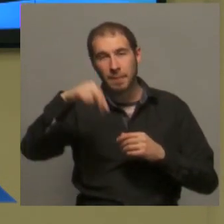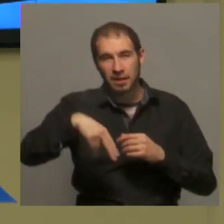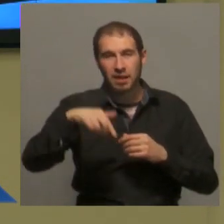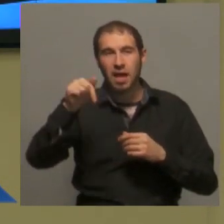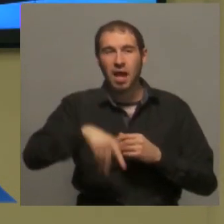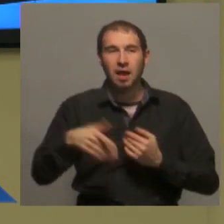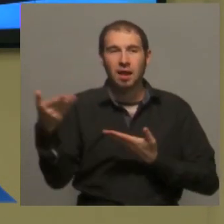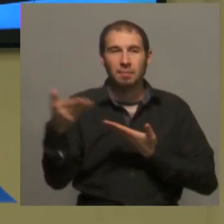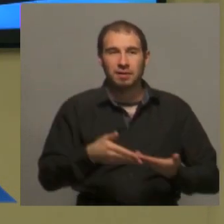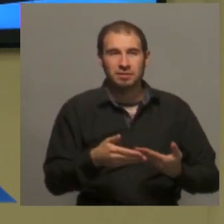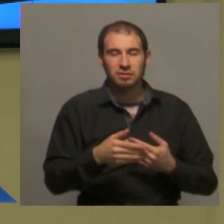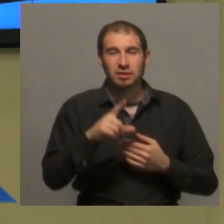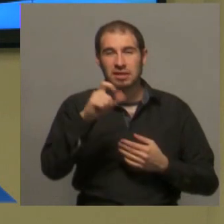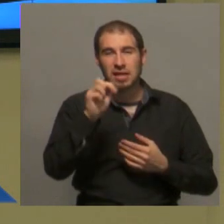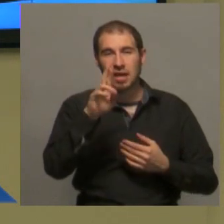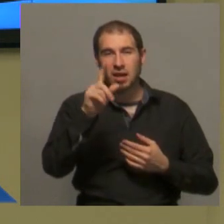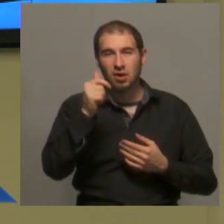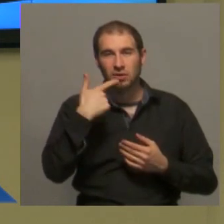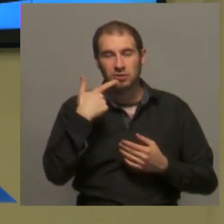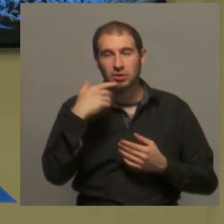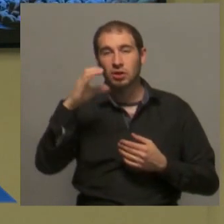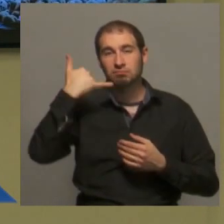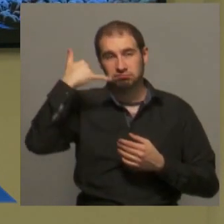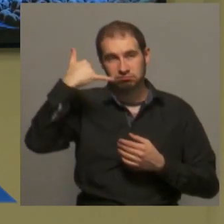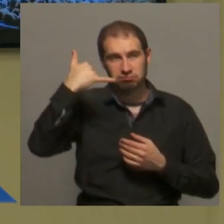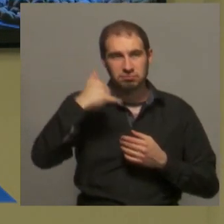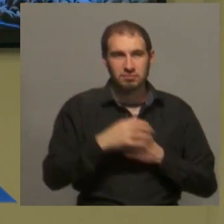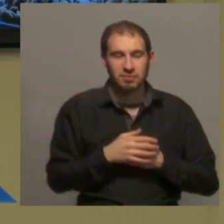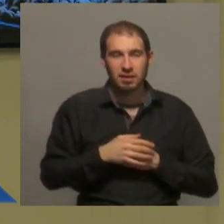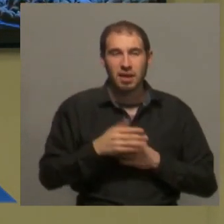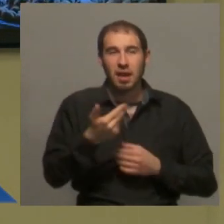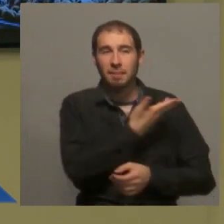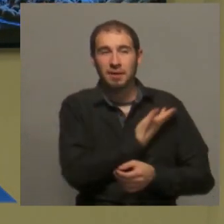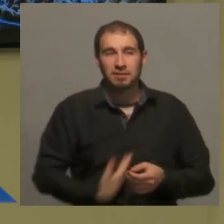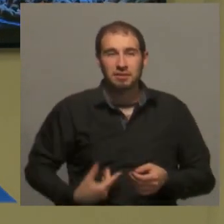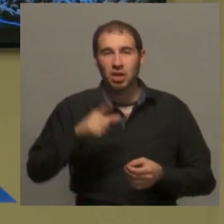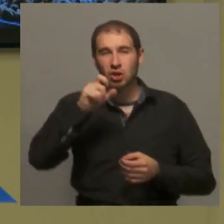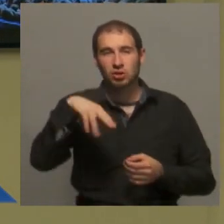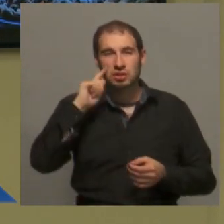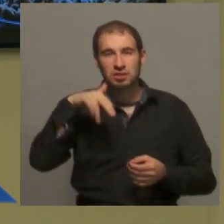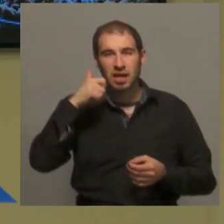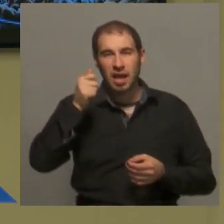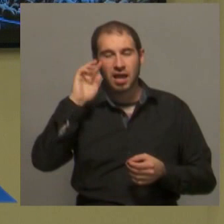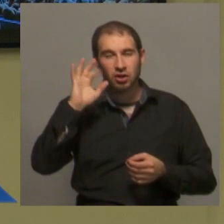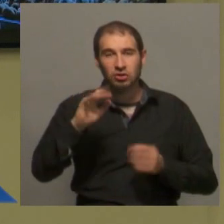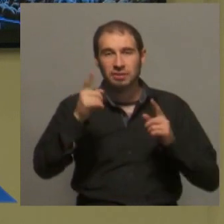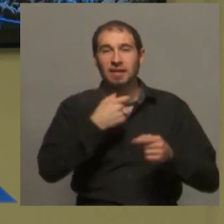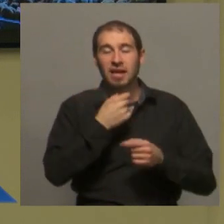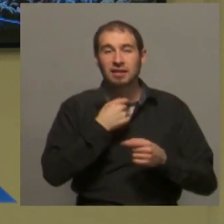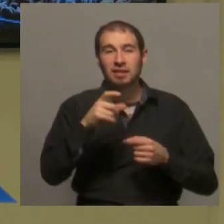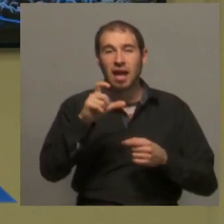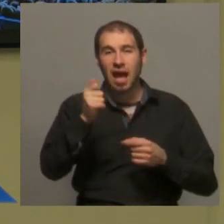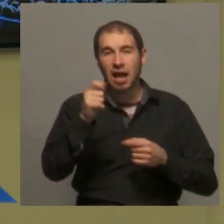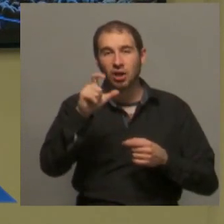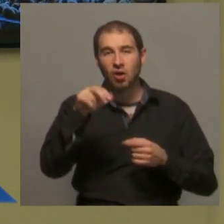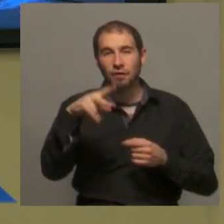gusto de presentar a Carlos Yanisoto en comunicación telefónica, el presidente de Coninagro y también gerente de Acobi.